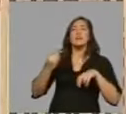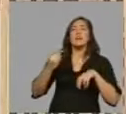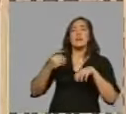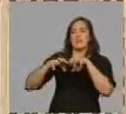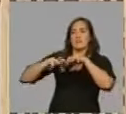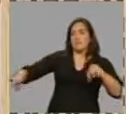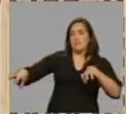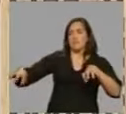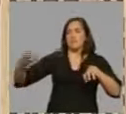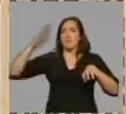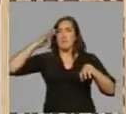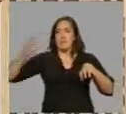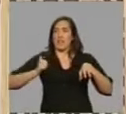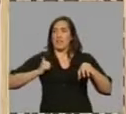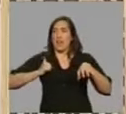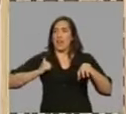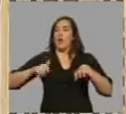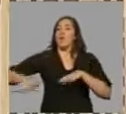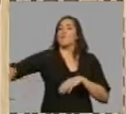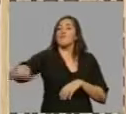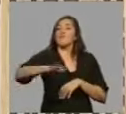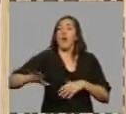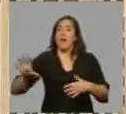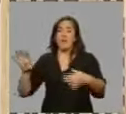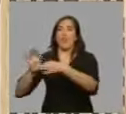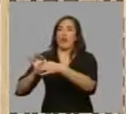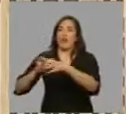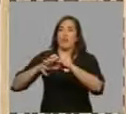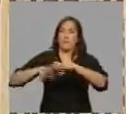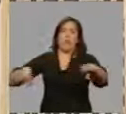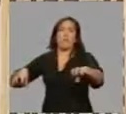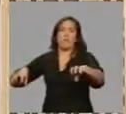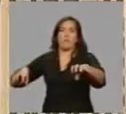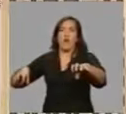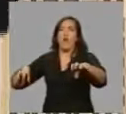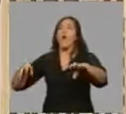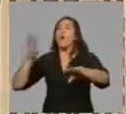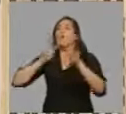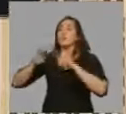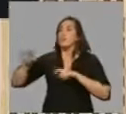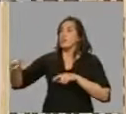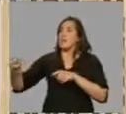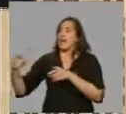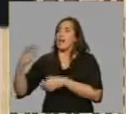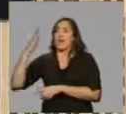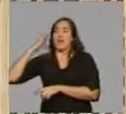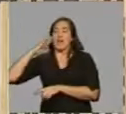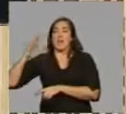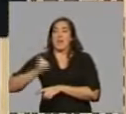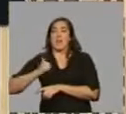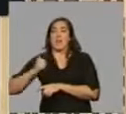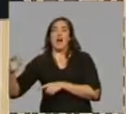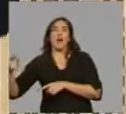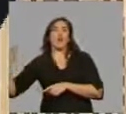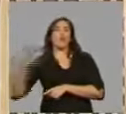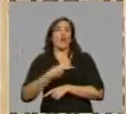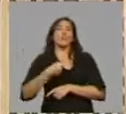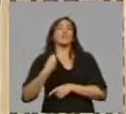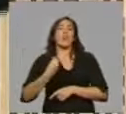Fuerzas Armadas de su pueblo, utilizándolas como ariete contra los gobiernos populares. Empezaron con el derrocamiento de don